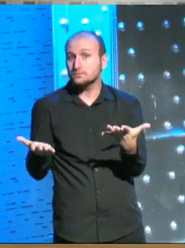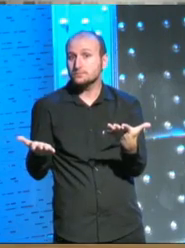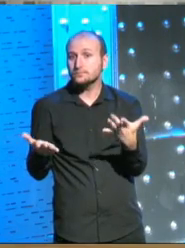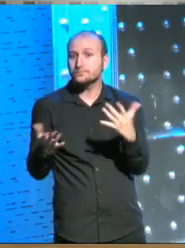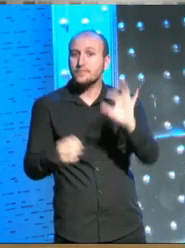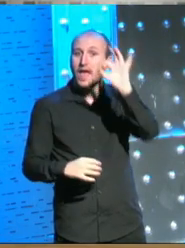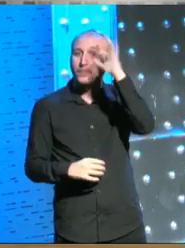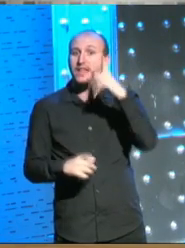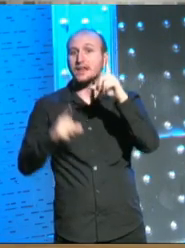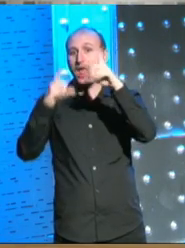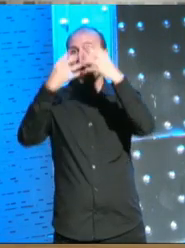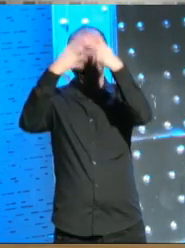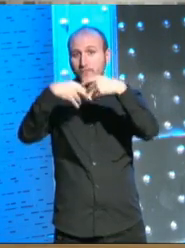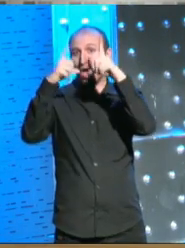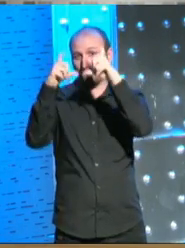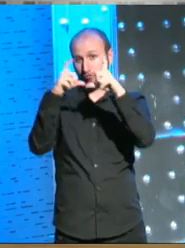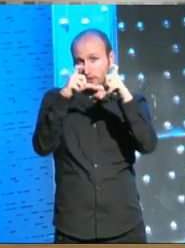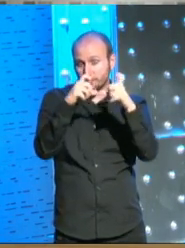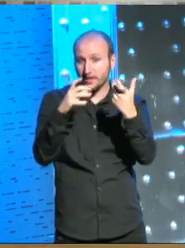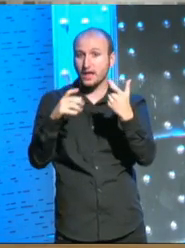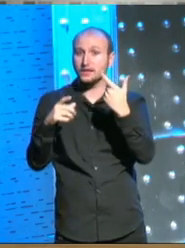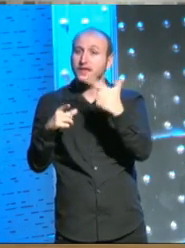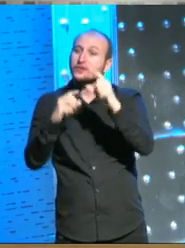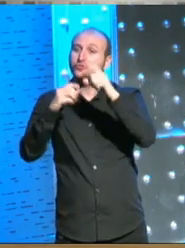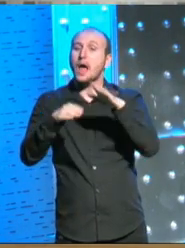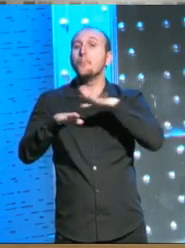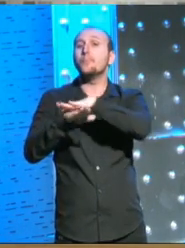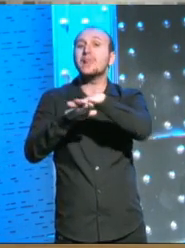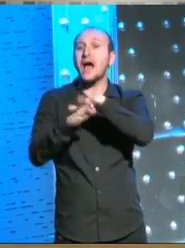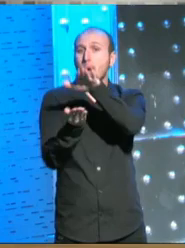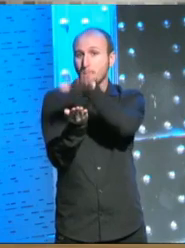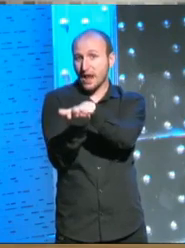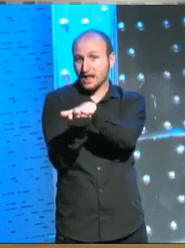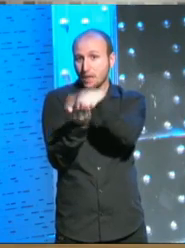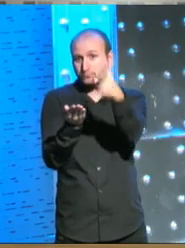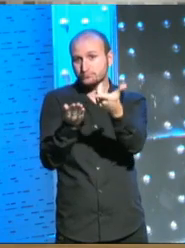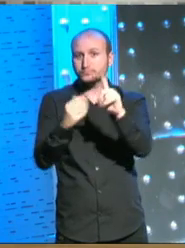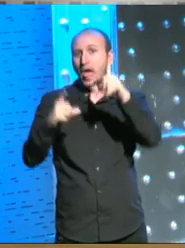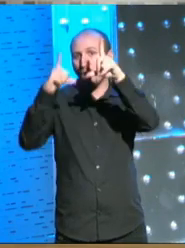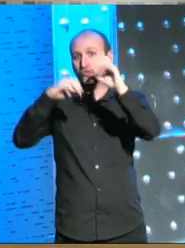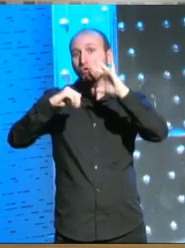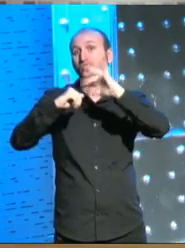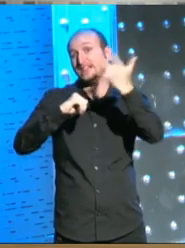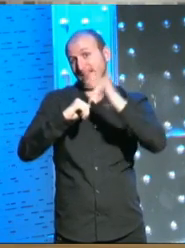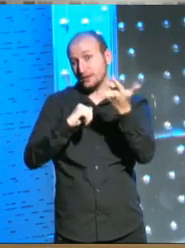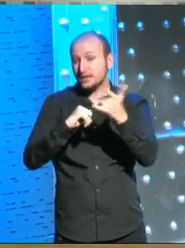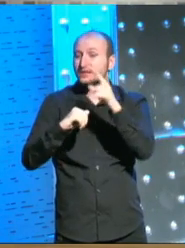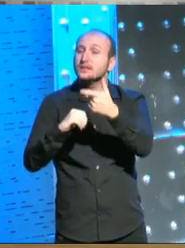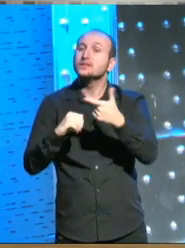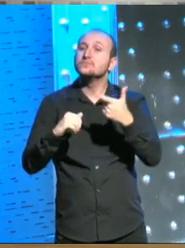la cronofotografía. Y la cronofotografía constituía una placa fotosensible, y alguien se